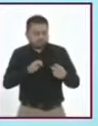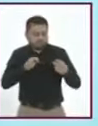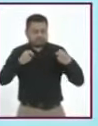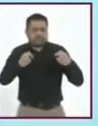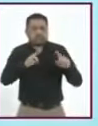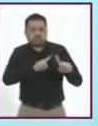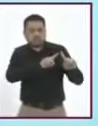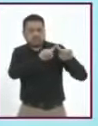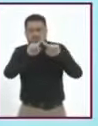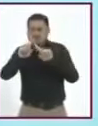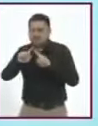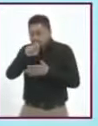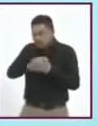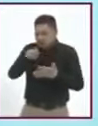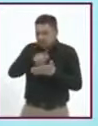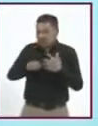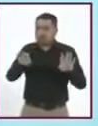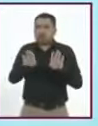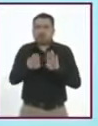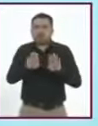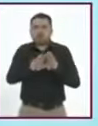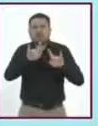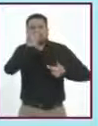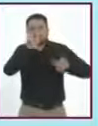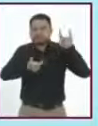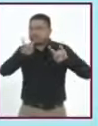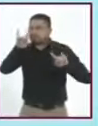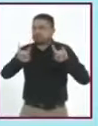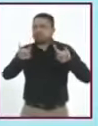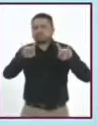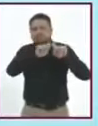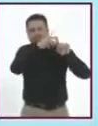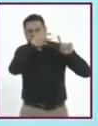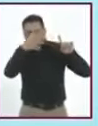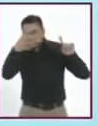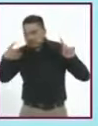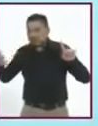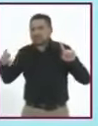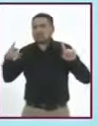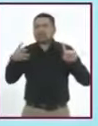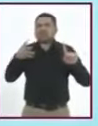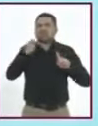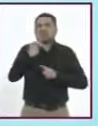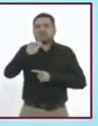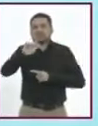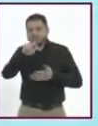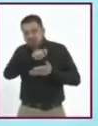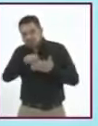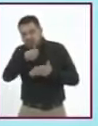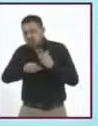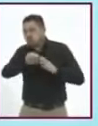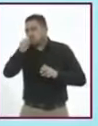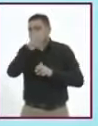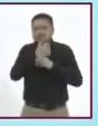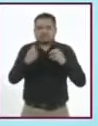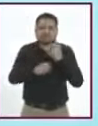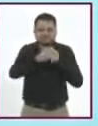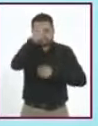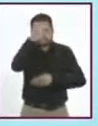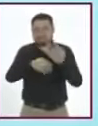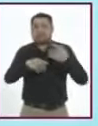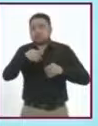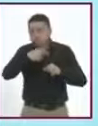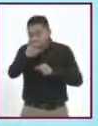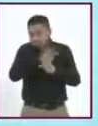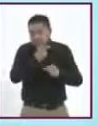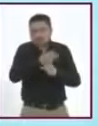diferentes portadores textuales como carteles, diagramas, esquemas, fichas y notas, entre otros recursos. Los invito